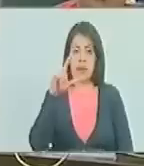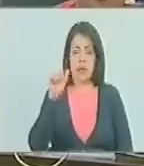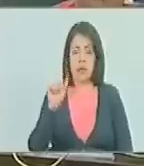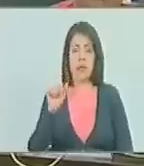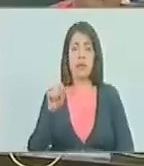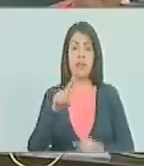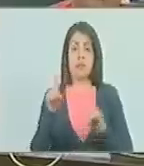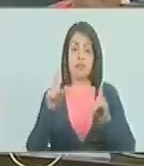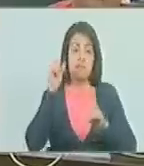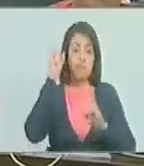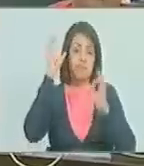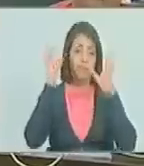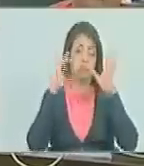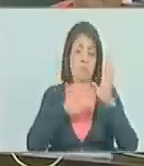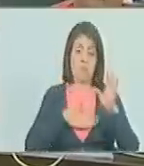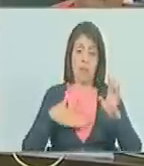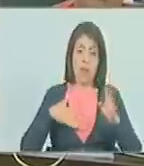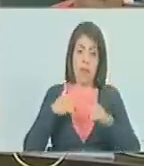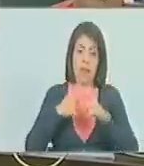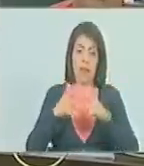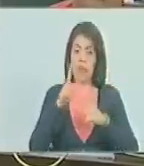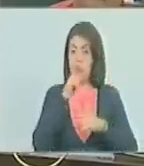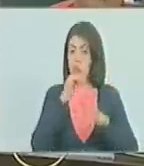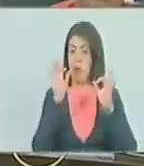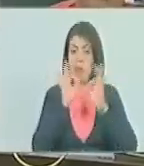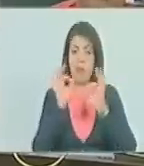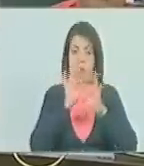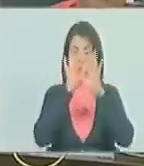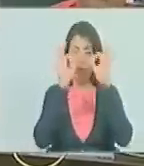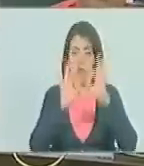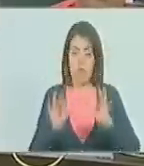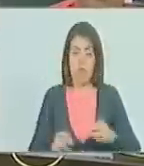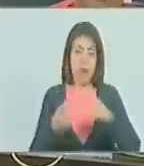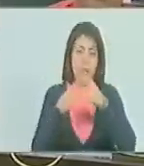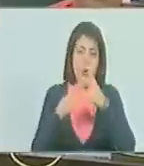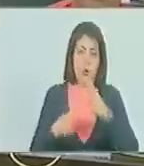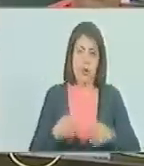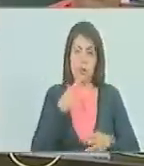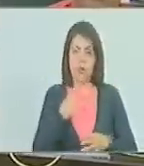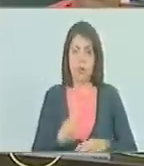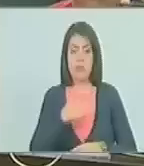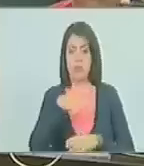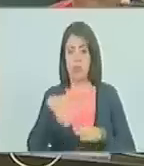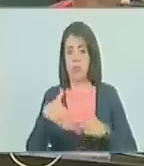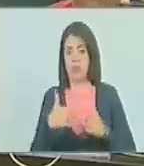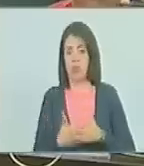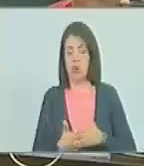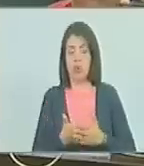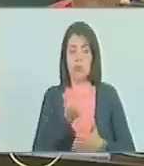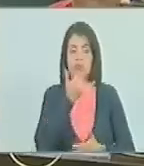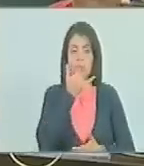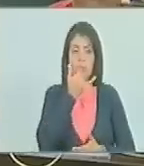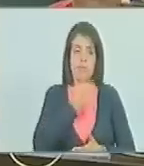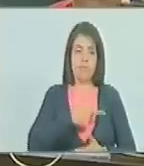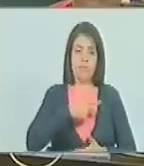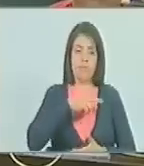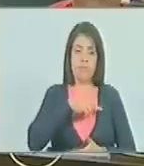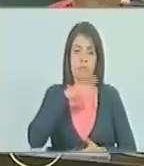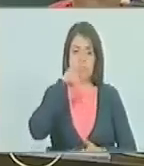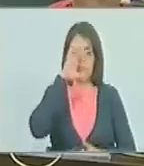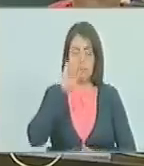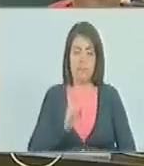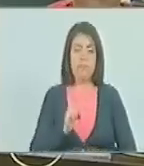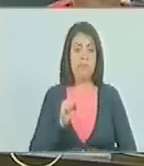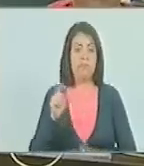se les ocurra. Ahí no hay manera de decir otra cosa. todo apañado en una falsa comprensión